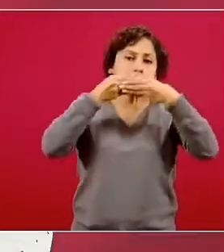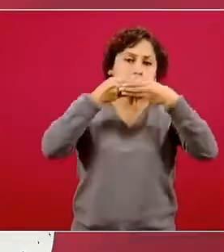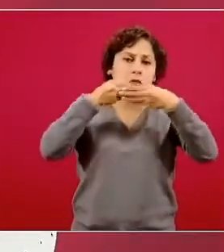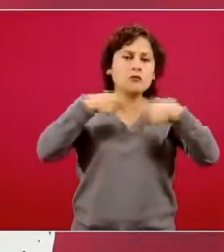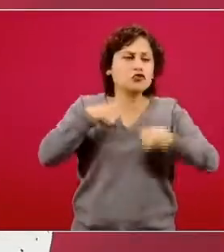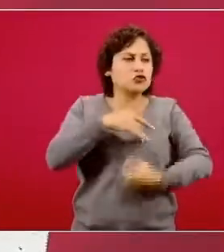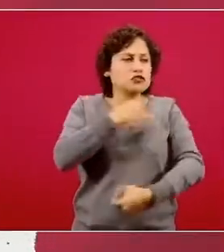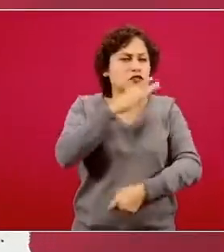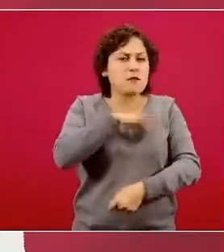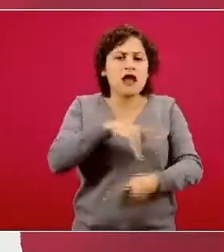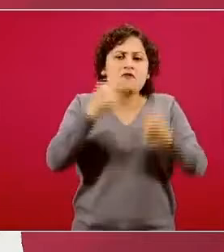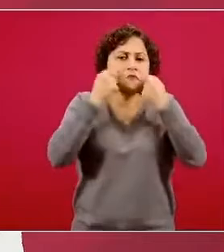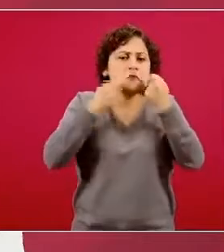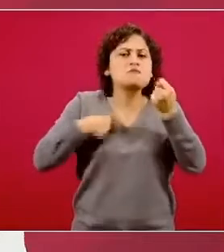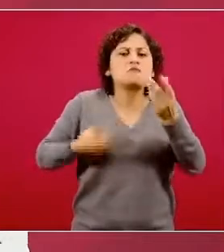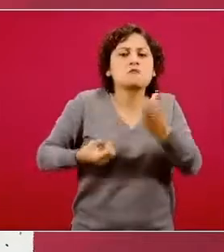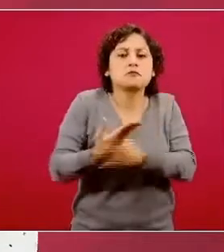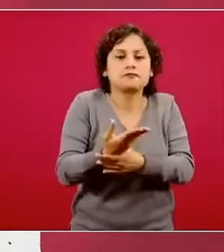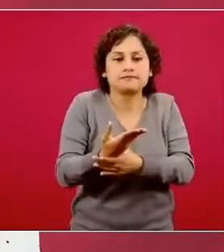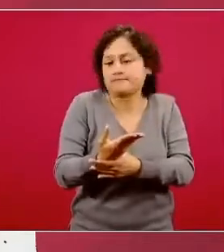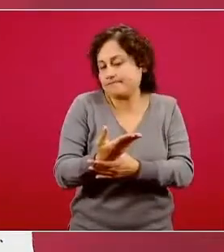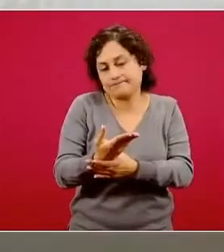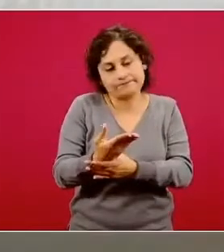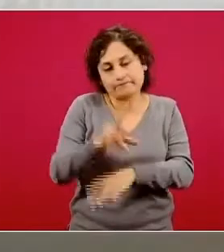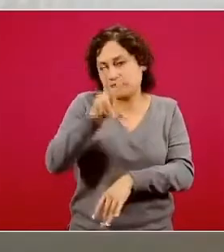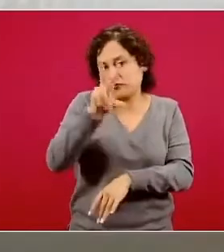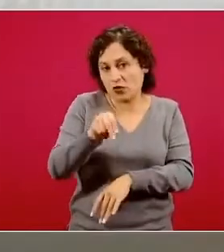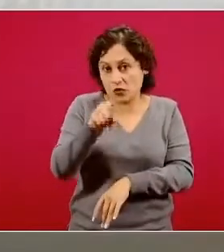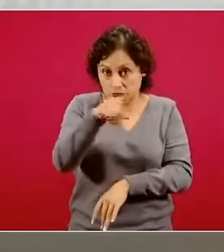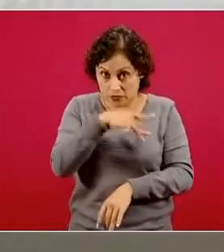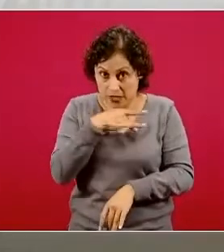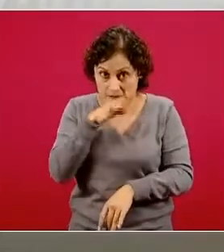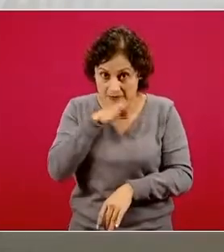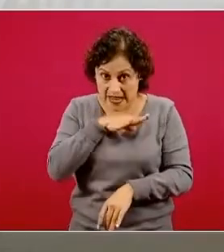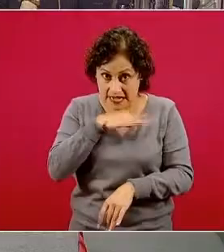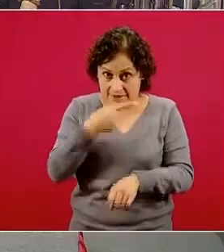¿puedo salir? No. Si uno está enfermo, quédese en casa.